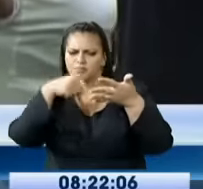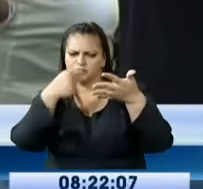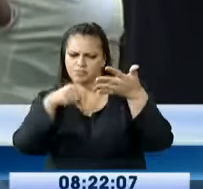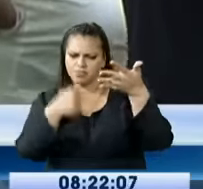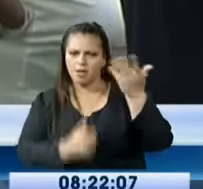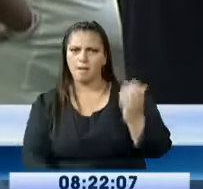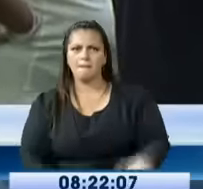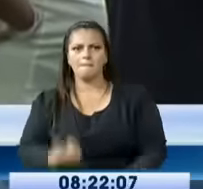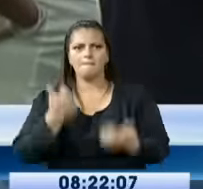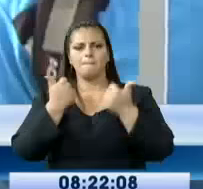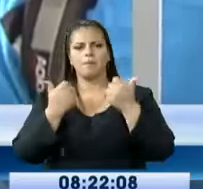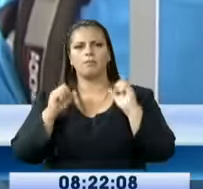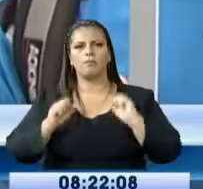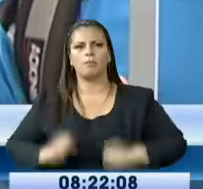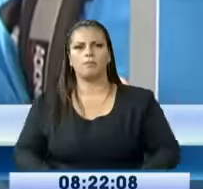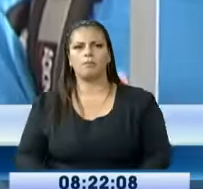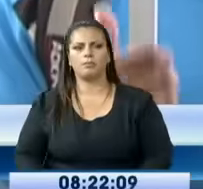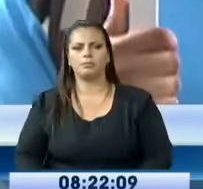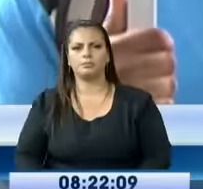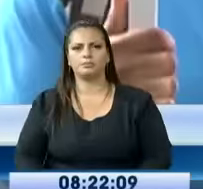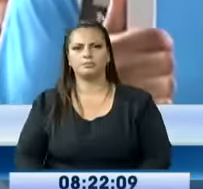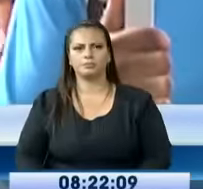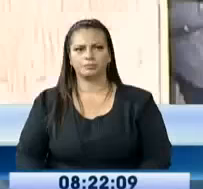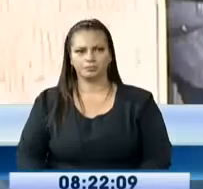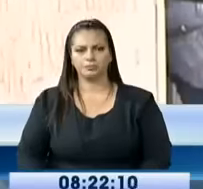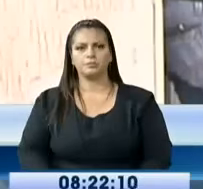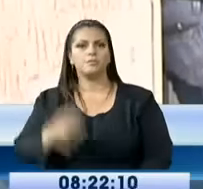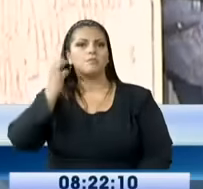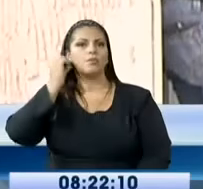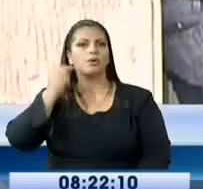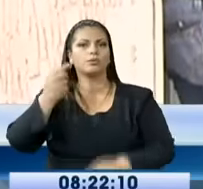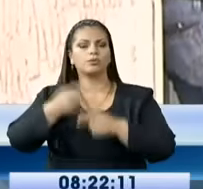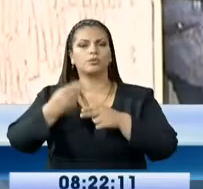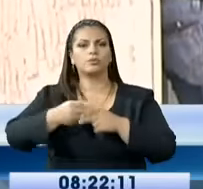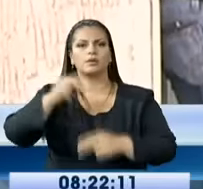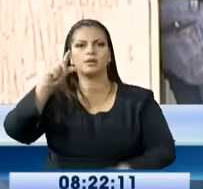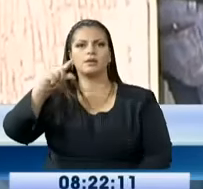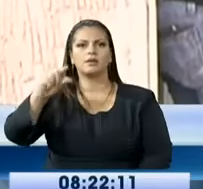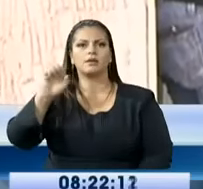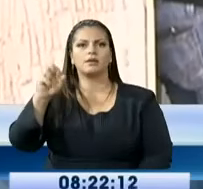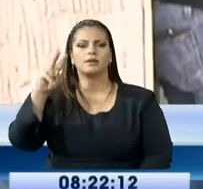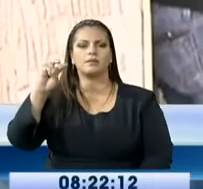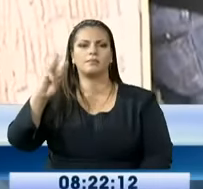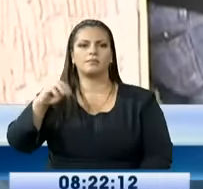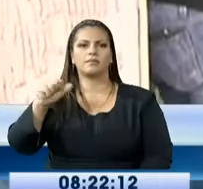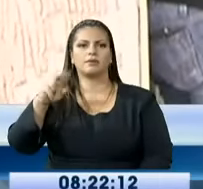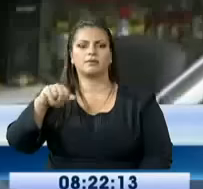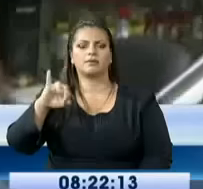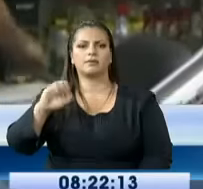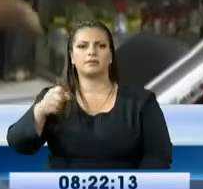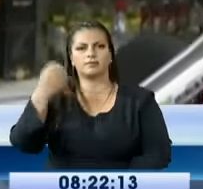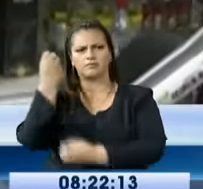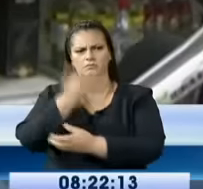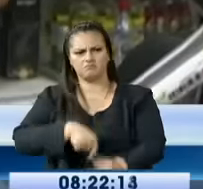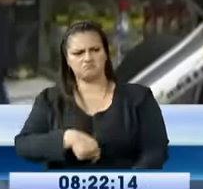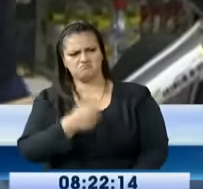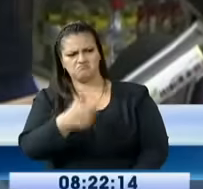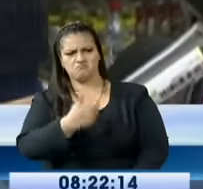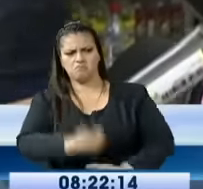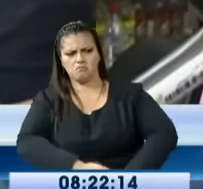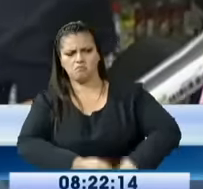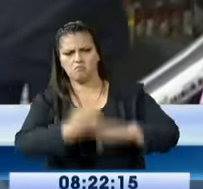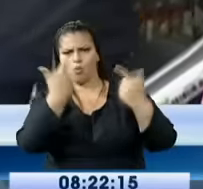compartido con Gardenia Ponce, encargada de uno de los locales revisados. Me parece una buena idea eso también,